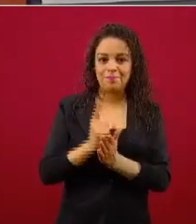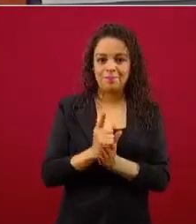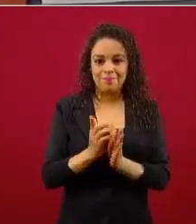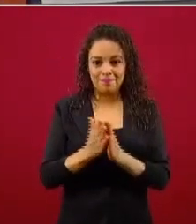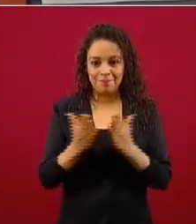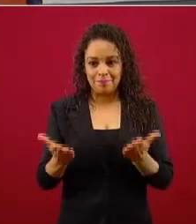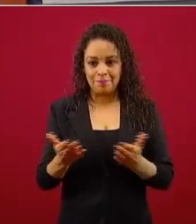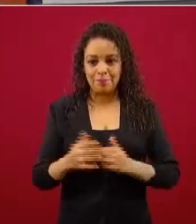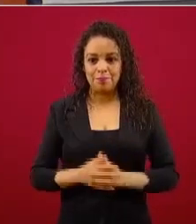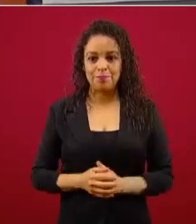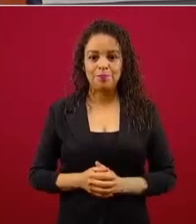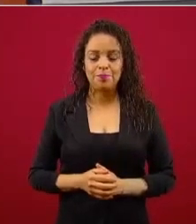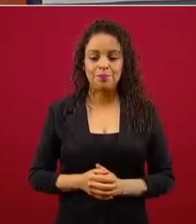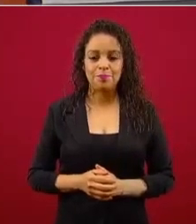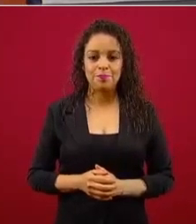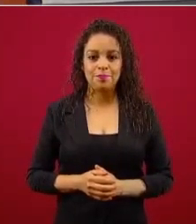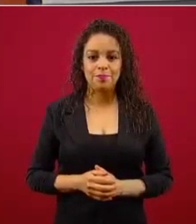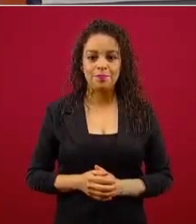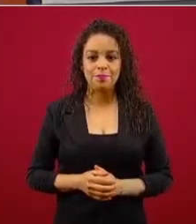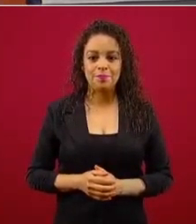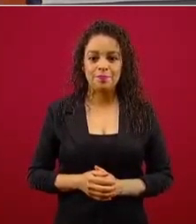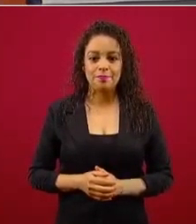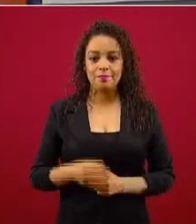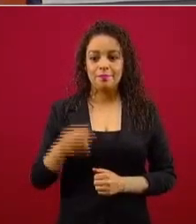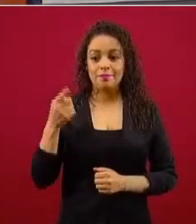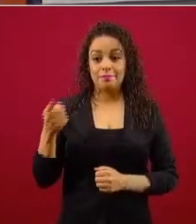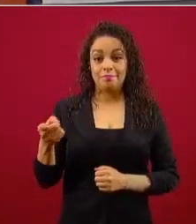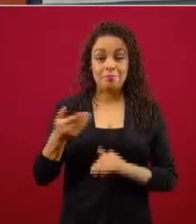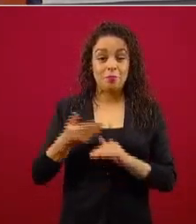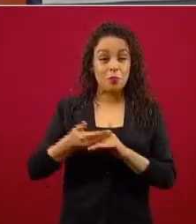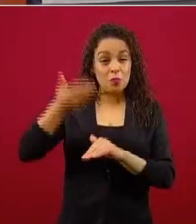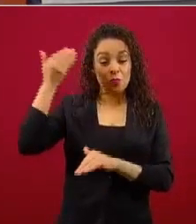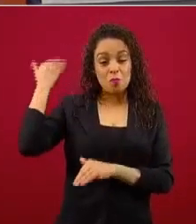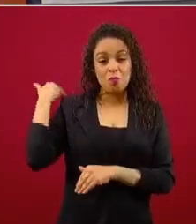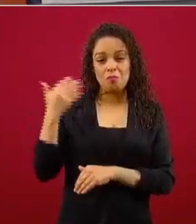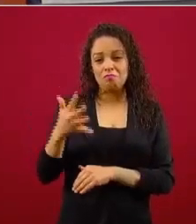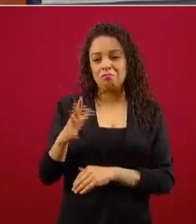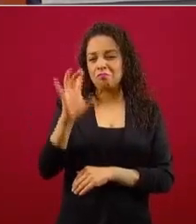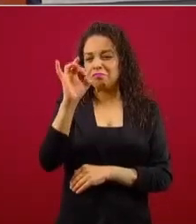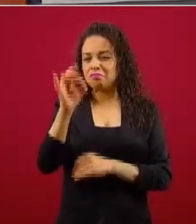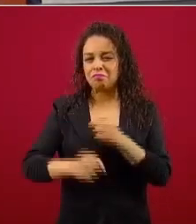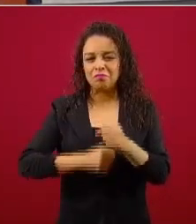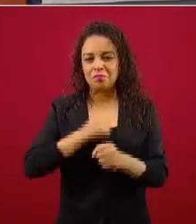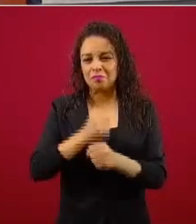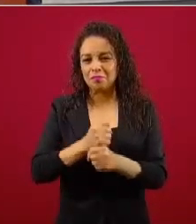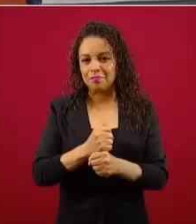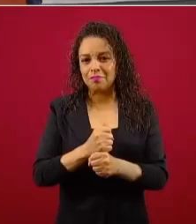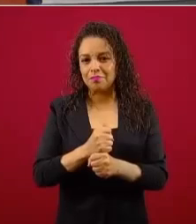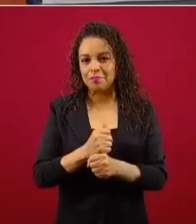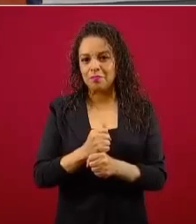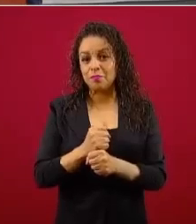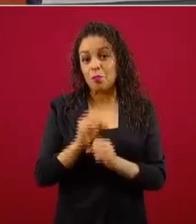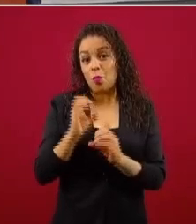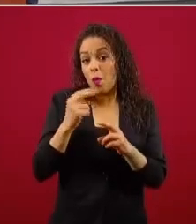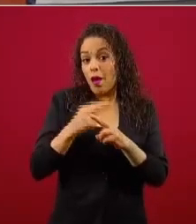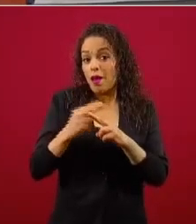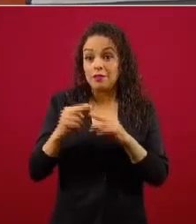Era. Eso es de 30 años o poco más.